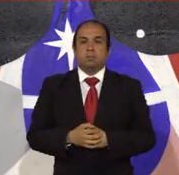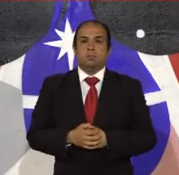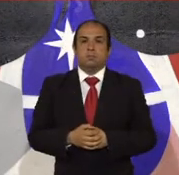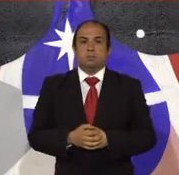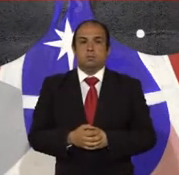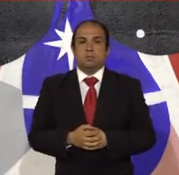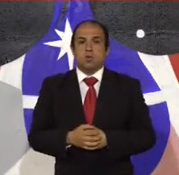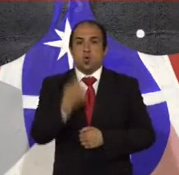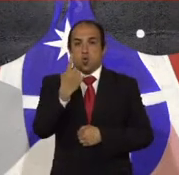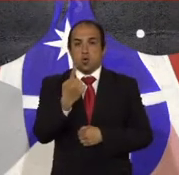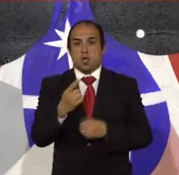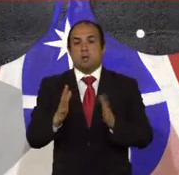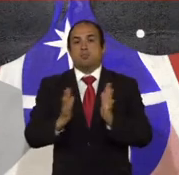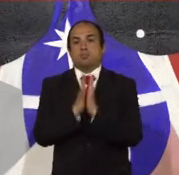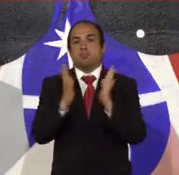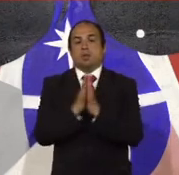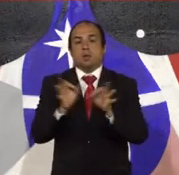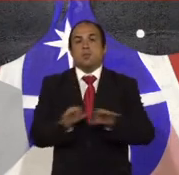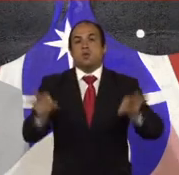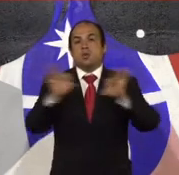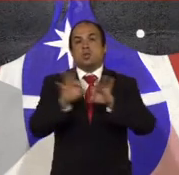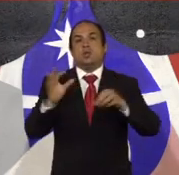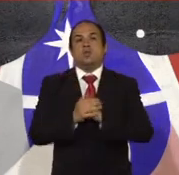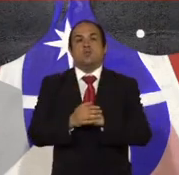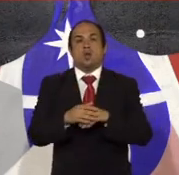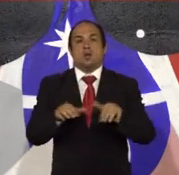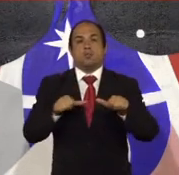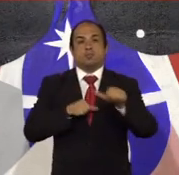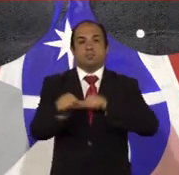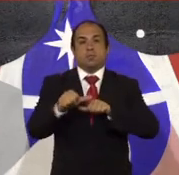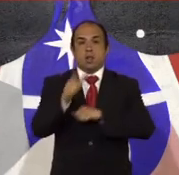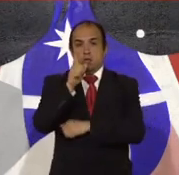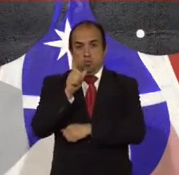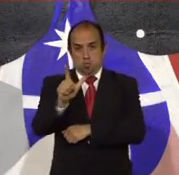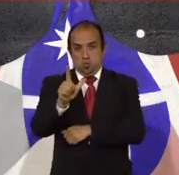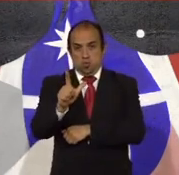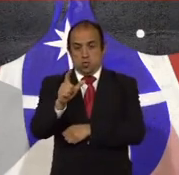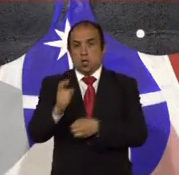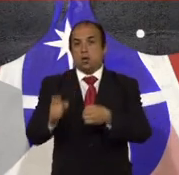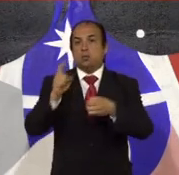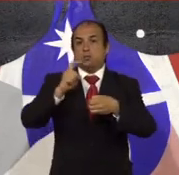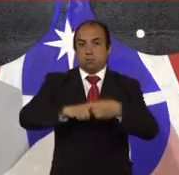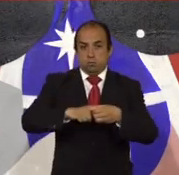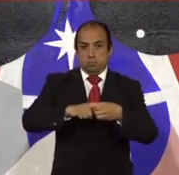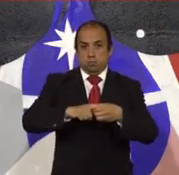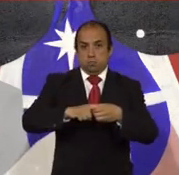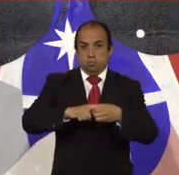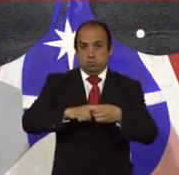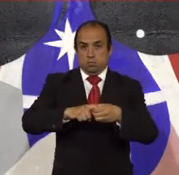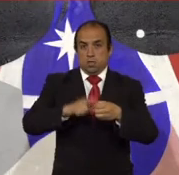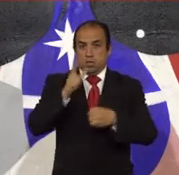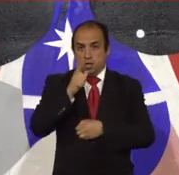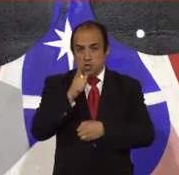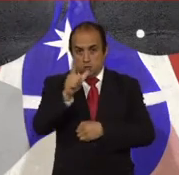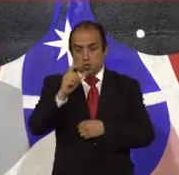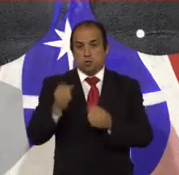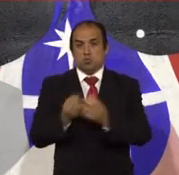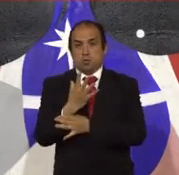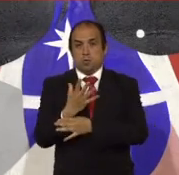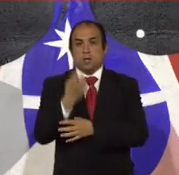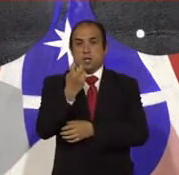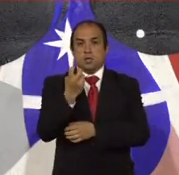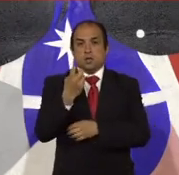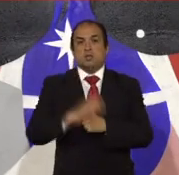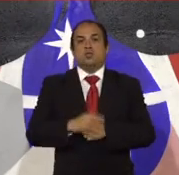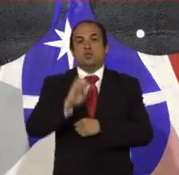Una de las intervenciones más importantes es la sustitución de luminarias y la instalación de luminarias nuevas. En este